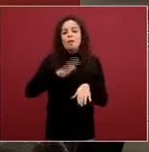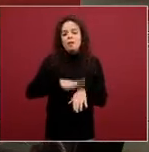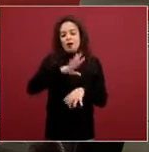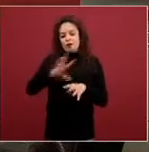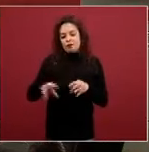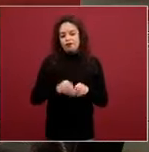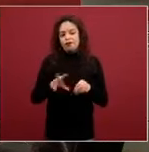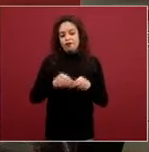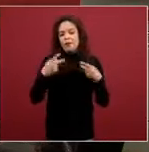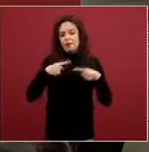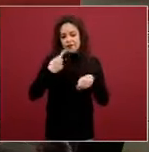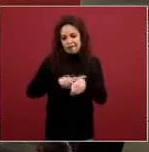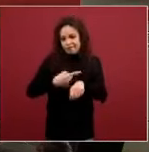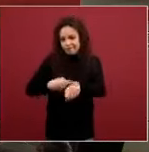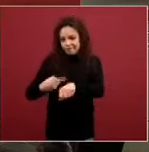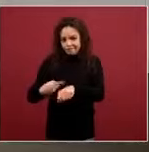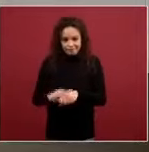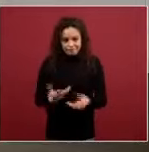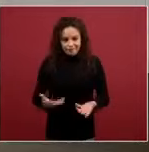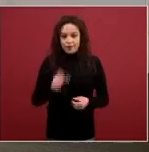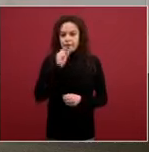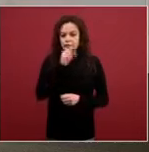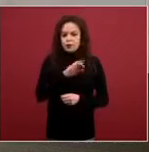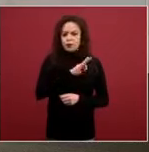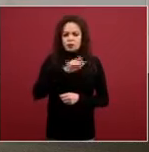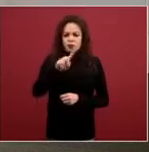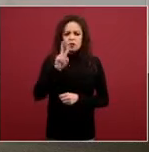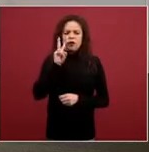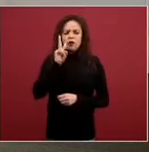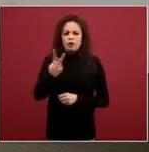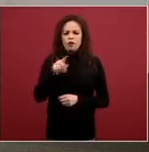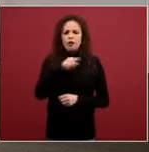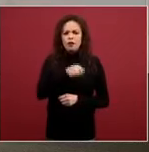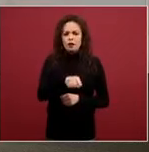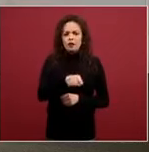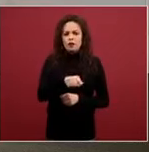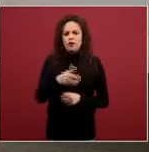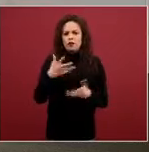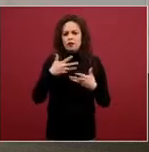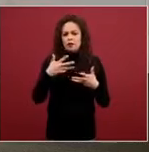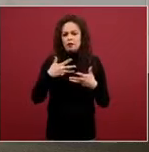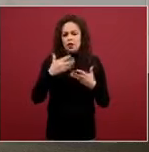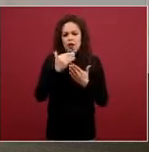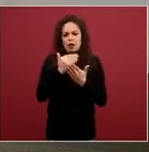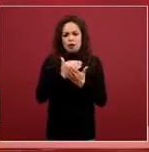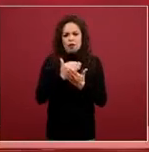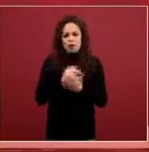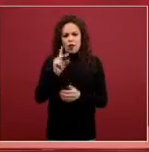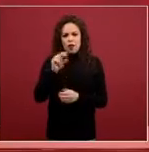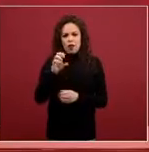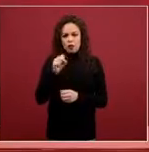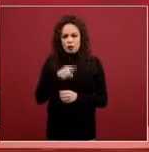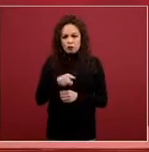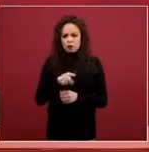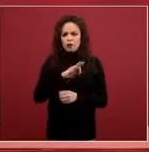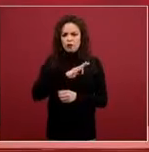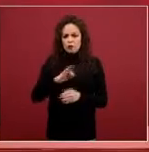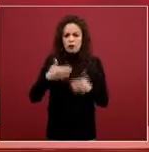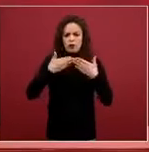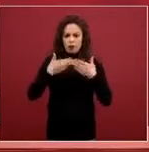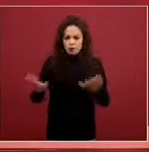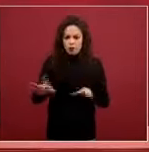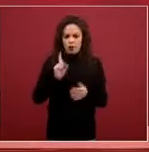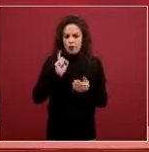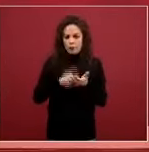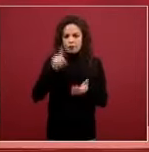igual continúa disponible en la base de datos abiertos, se puede descargar, ahí tenemos un nominal más completo